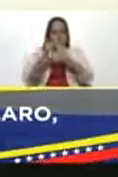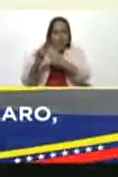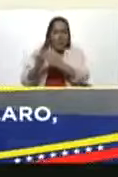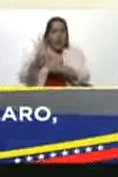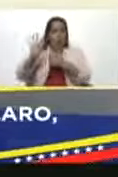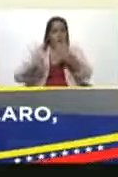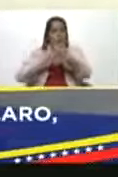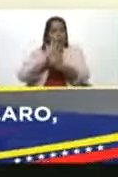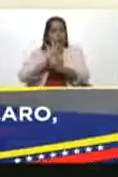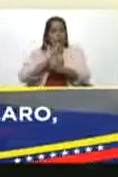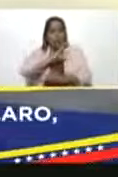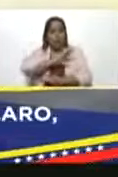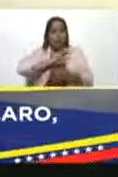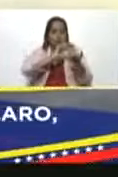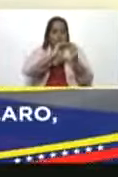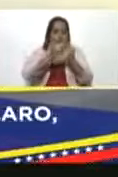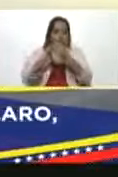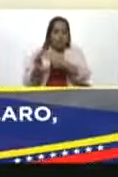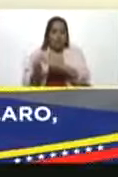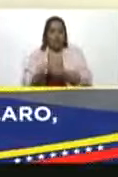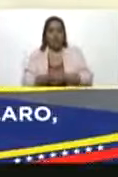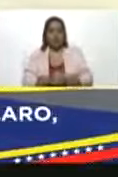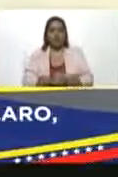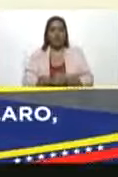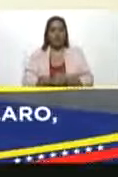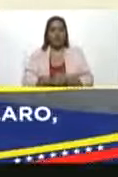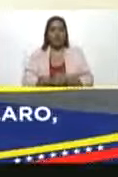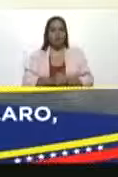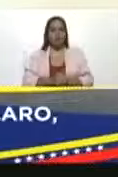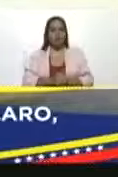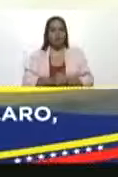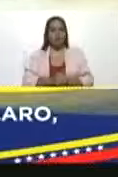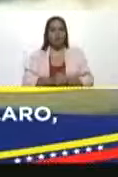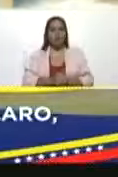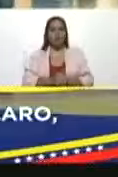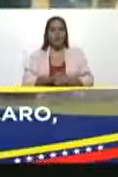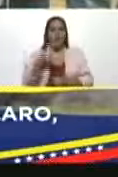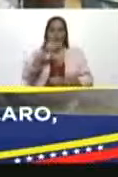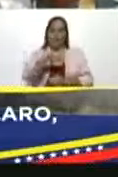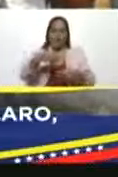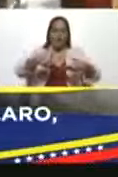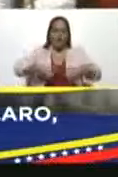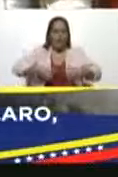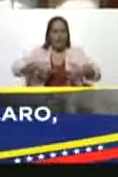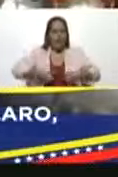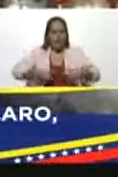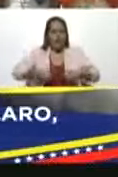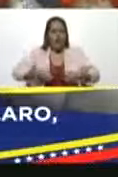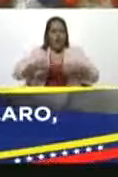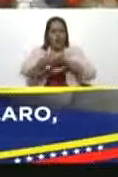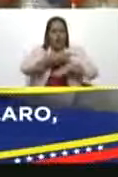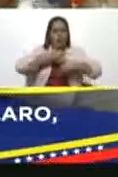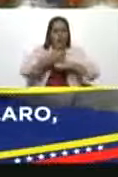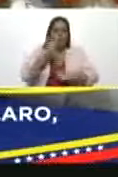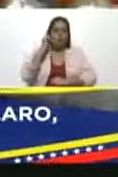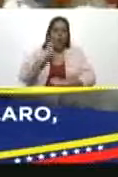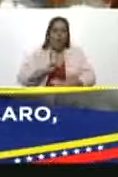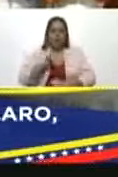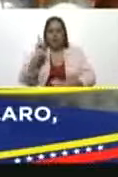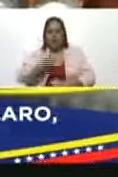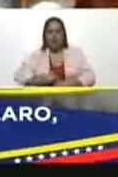4 comunas. Y no solamente, bueno, es un esfuerzo del gobierno bolivariano, sino